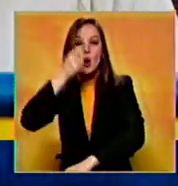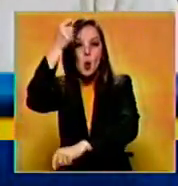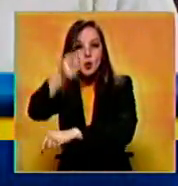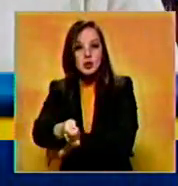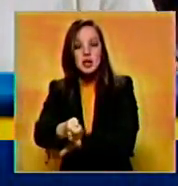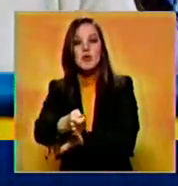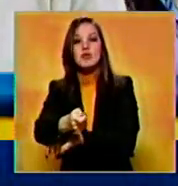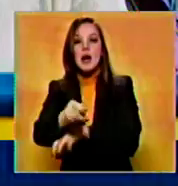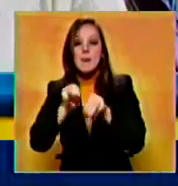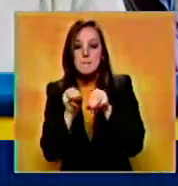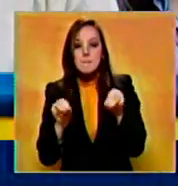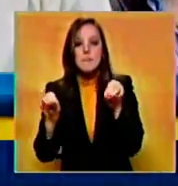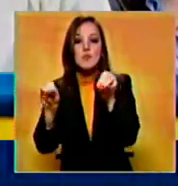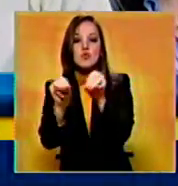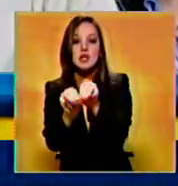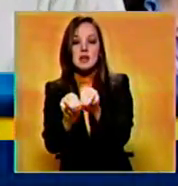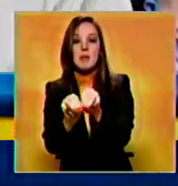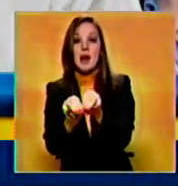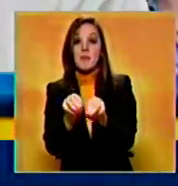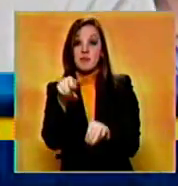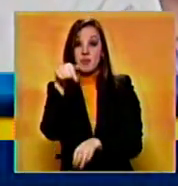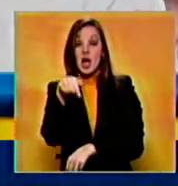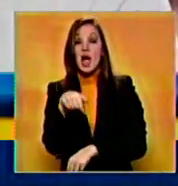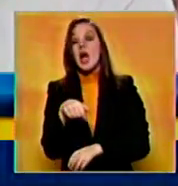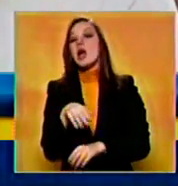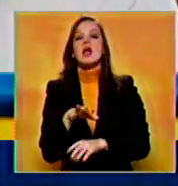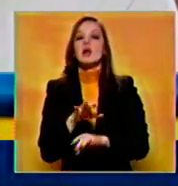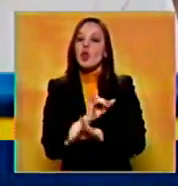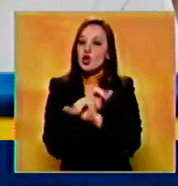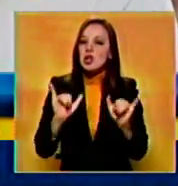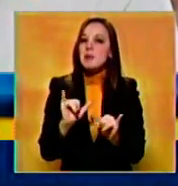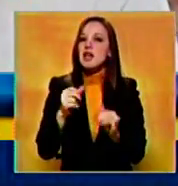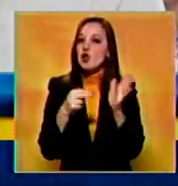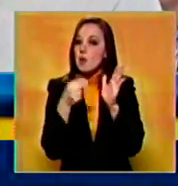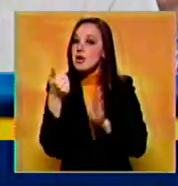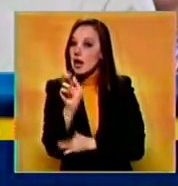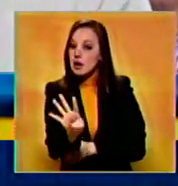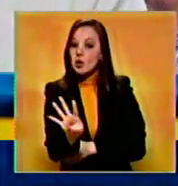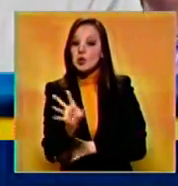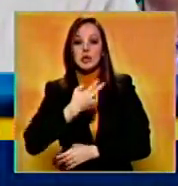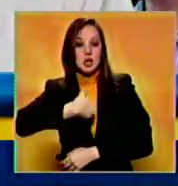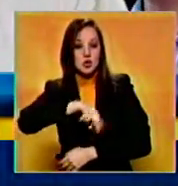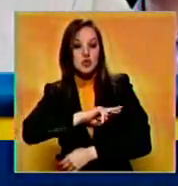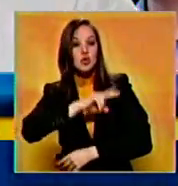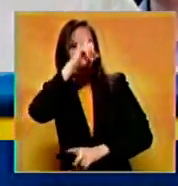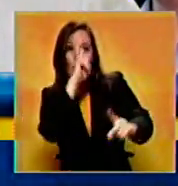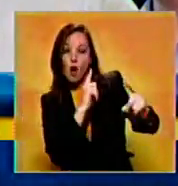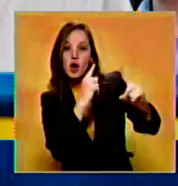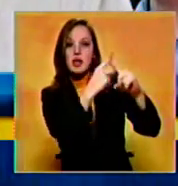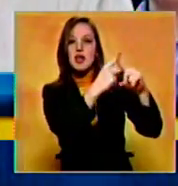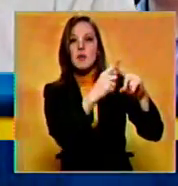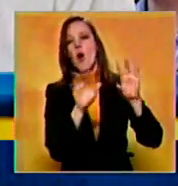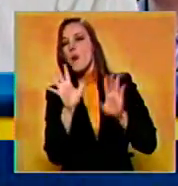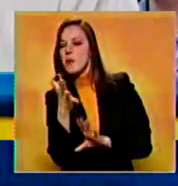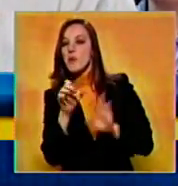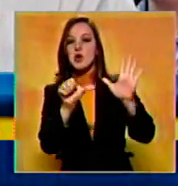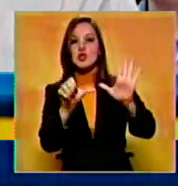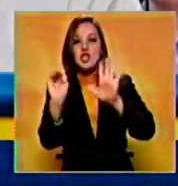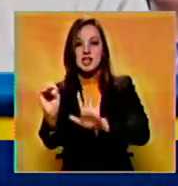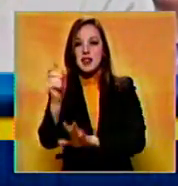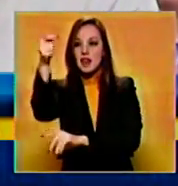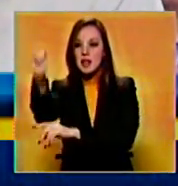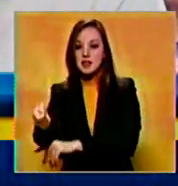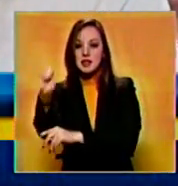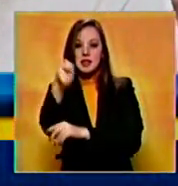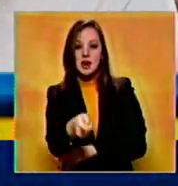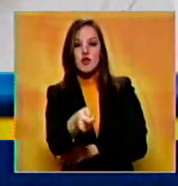penal. Este año, al cierre de este año, nosotros estimamos cubrir la meta de por lo menos unos 60